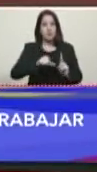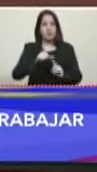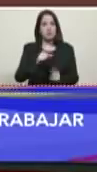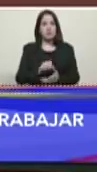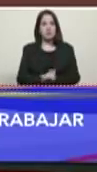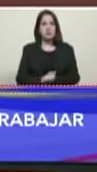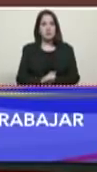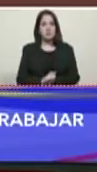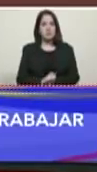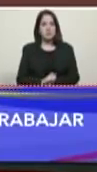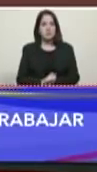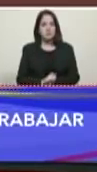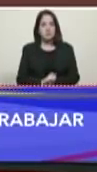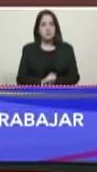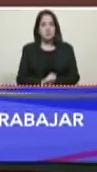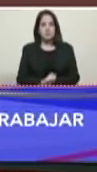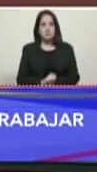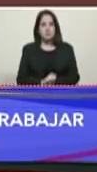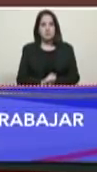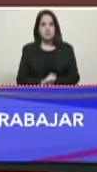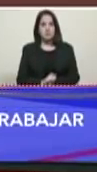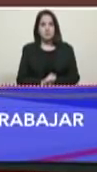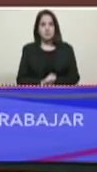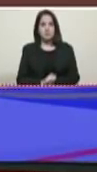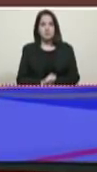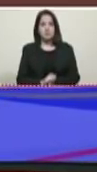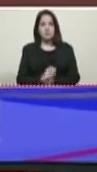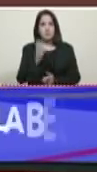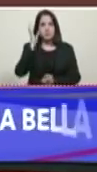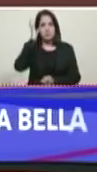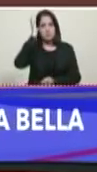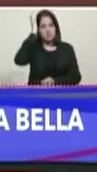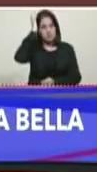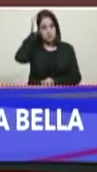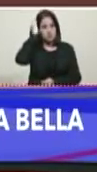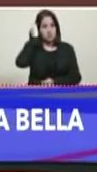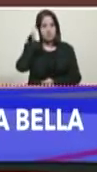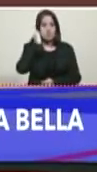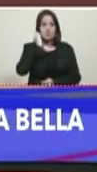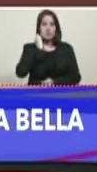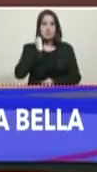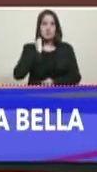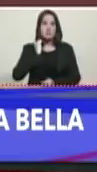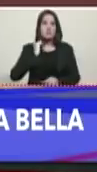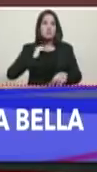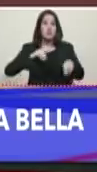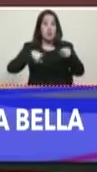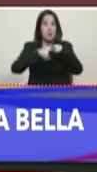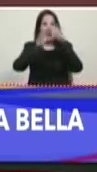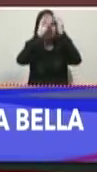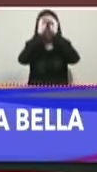desarrollo de tus inversiones igualmente la recuperación de fachadas